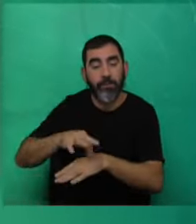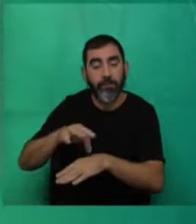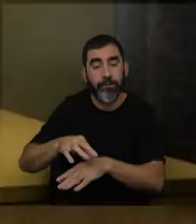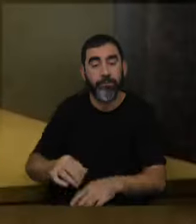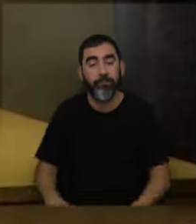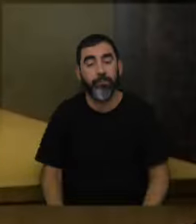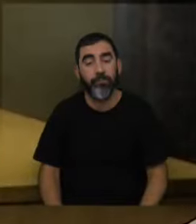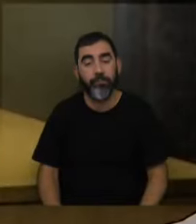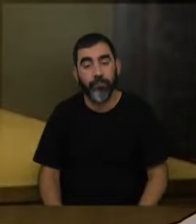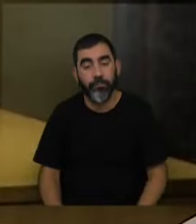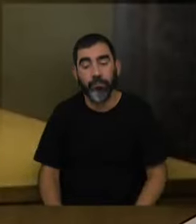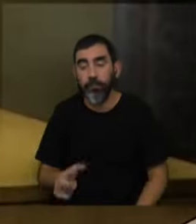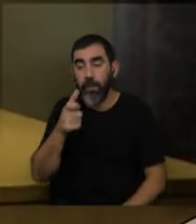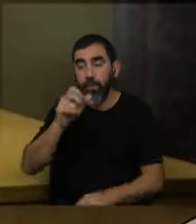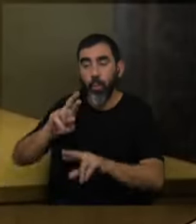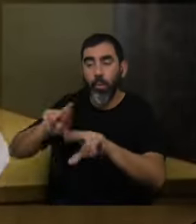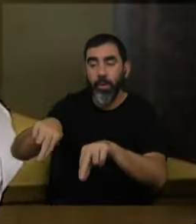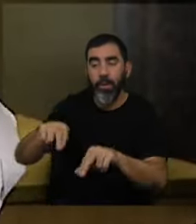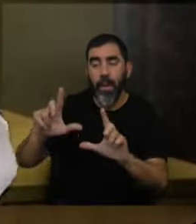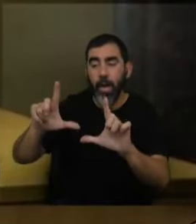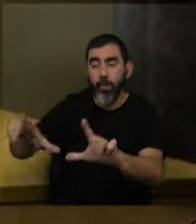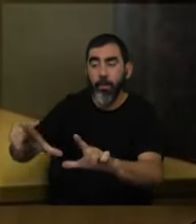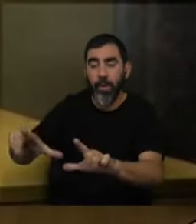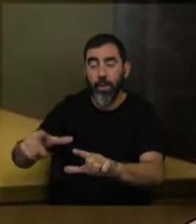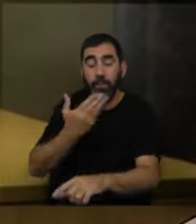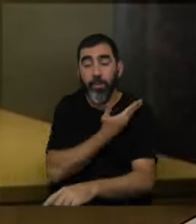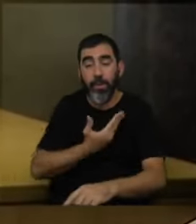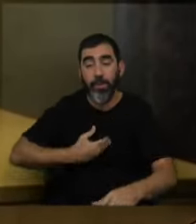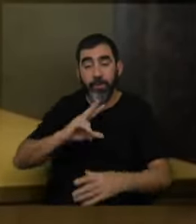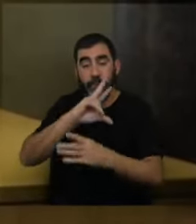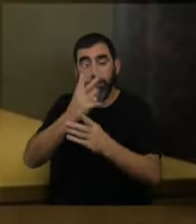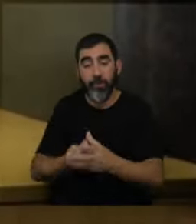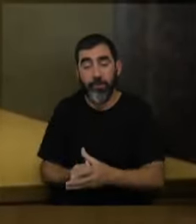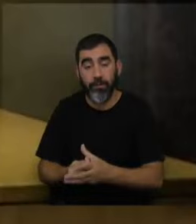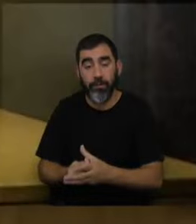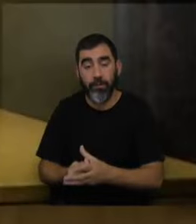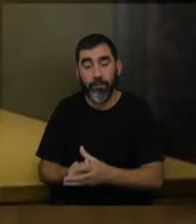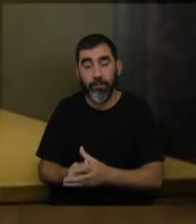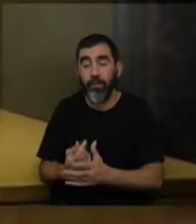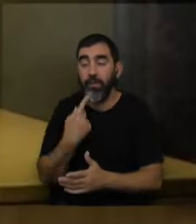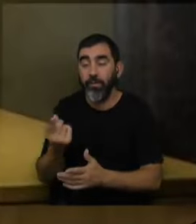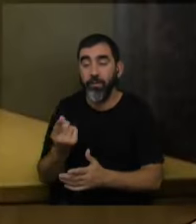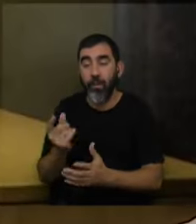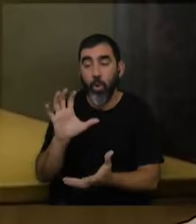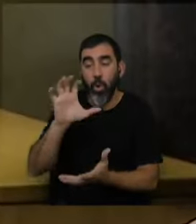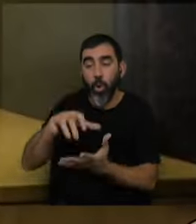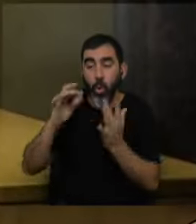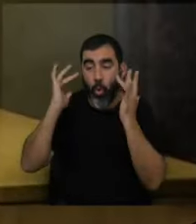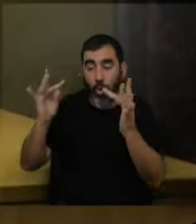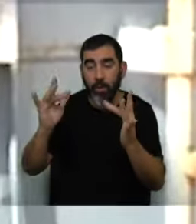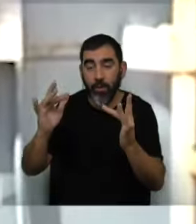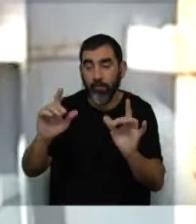Batallón para argumentar su rechazo a la colocación de la placa la presidenta del en Virginia Cáceres sostiene que el centro educativo